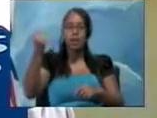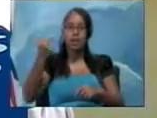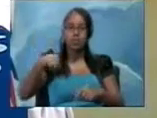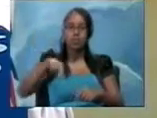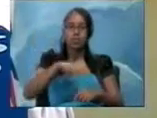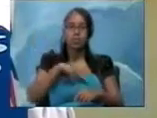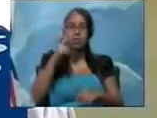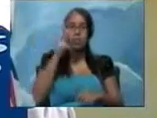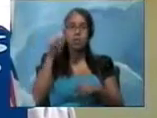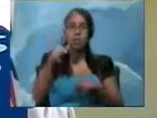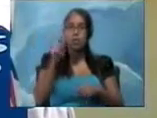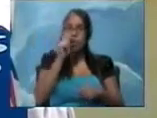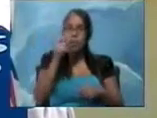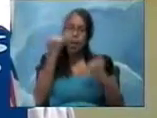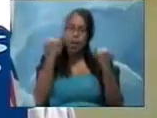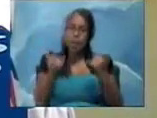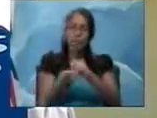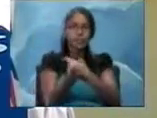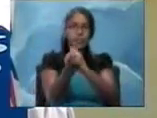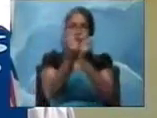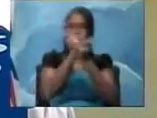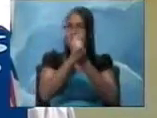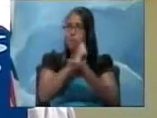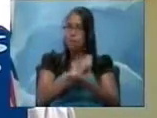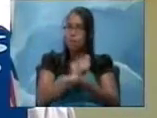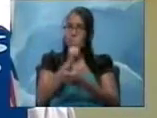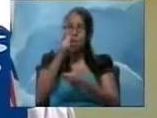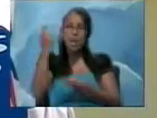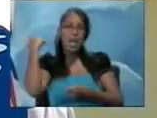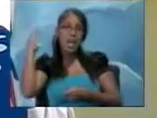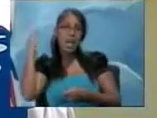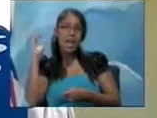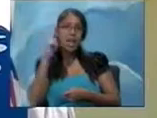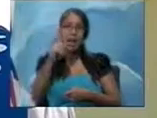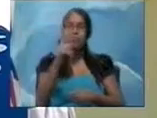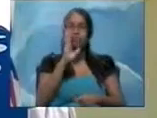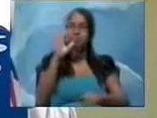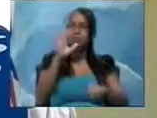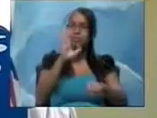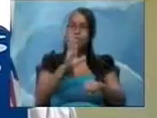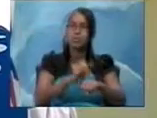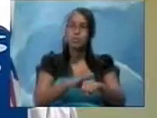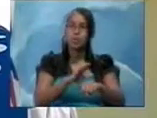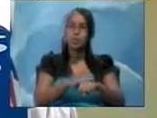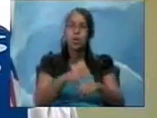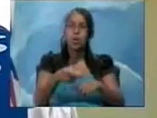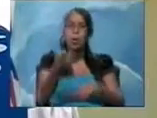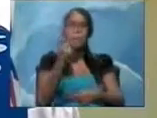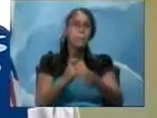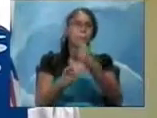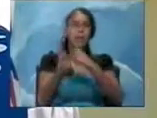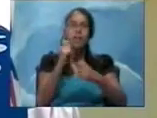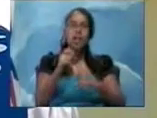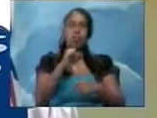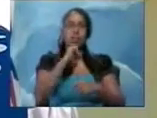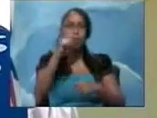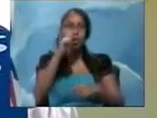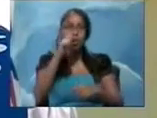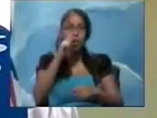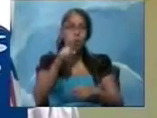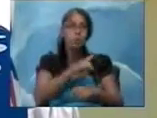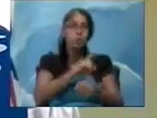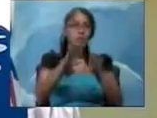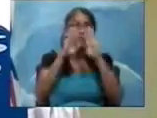Pedro ahora transformado él era un pescador él era un hombre del vulgo él